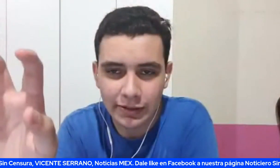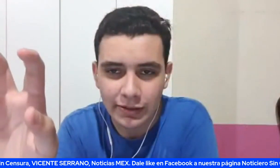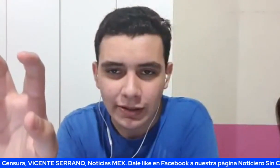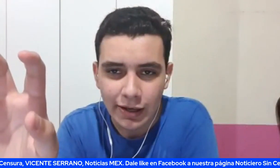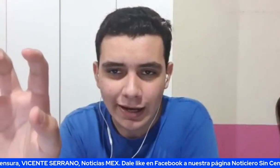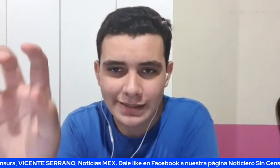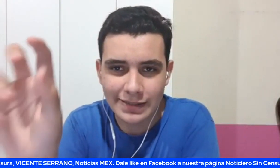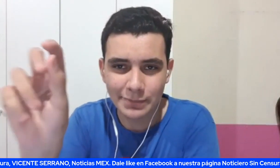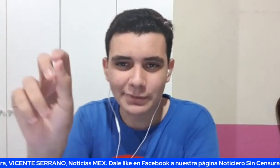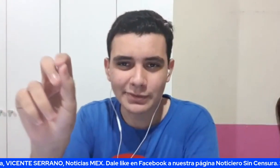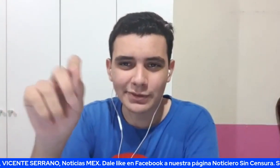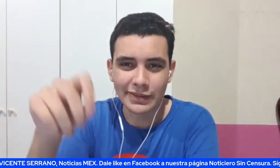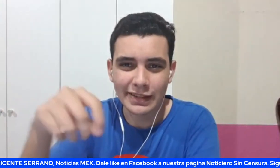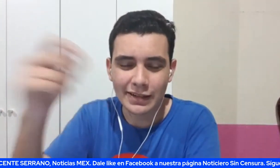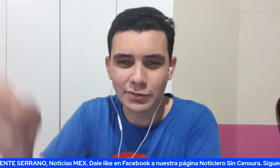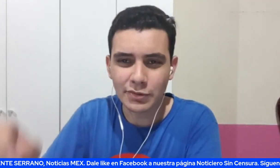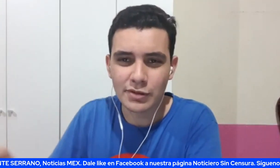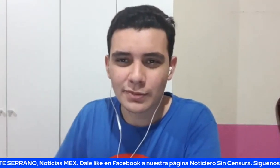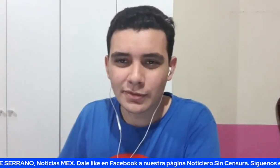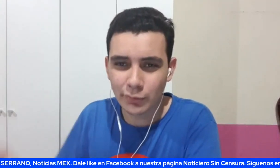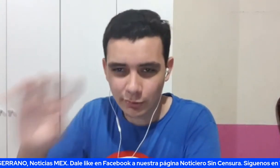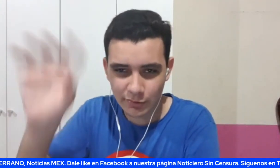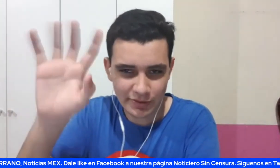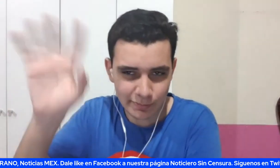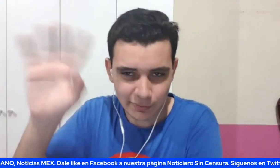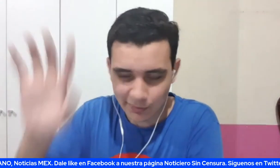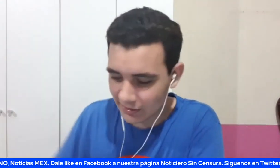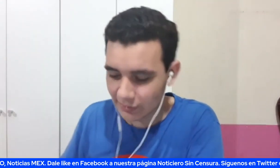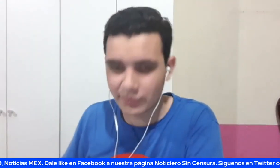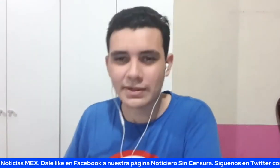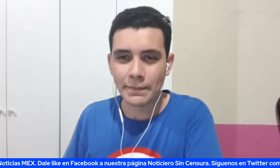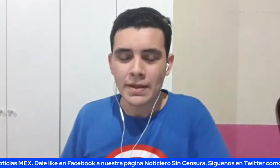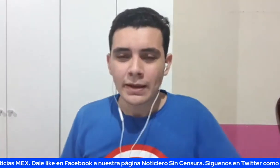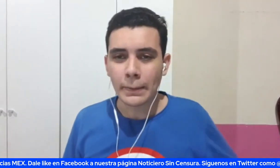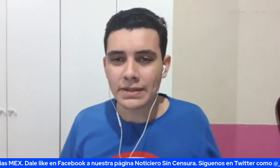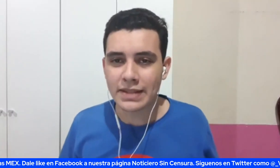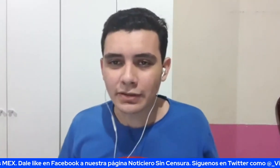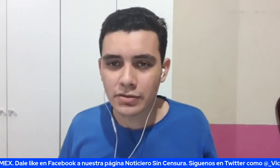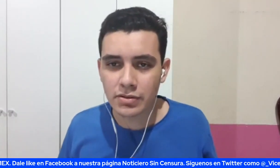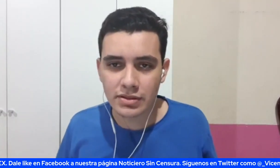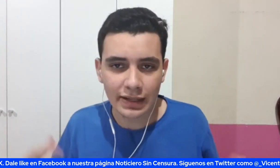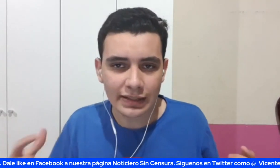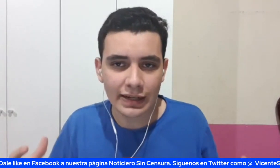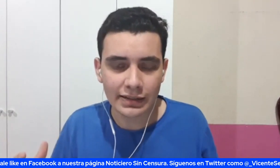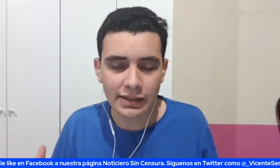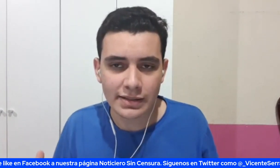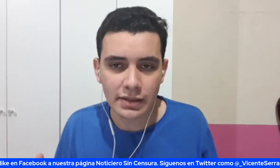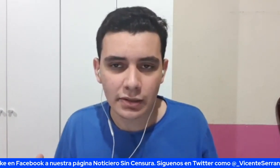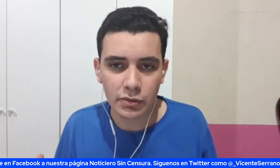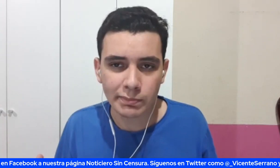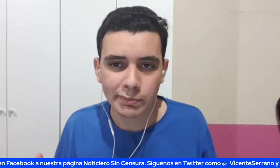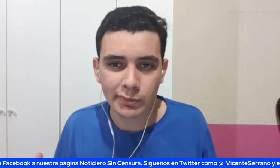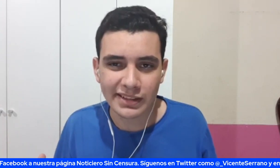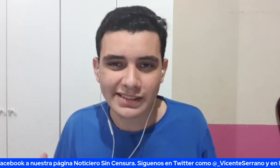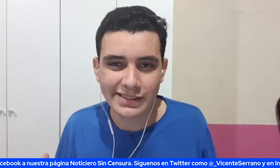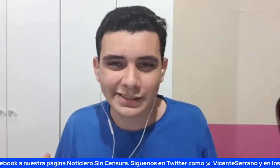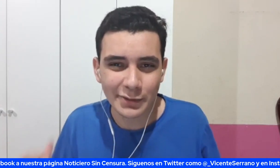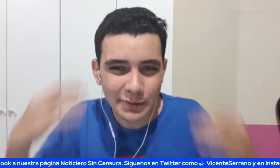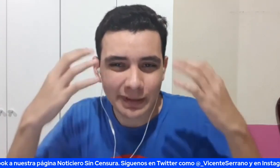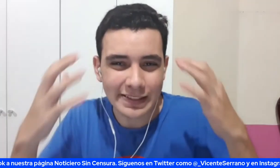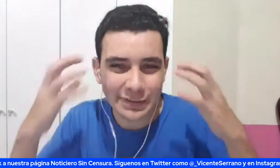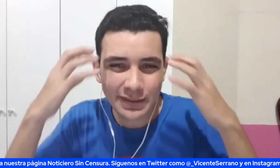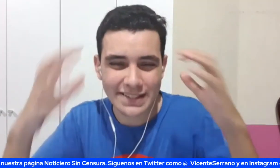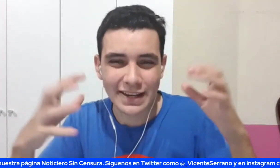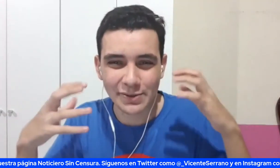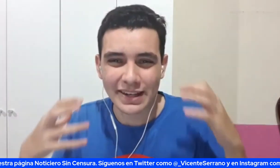falso altruismo desde grupos empresariales. Me parece muy interesante esta discusión